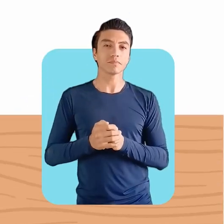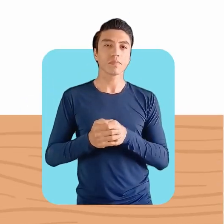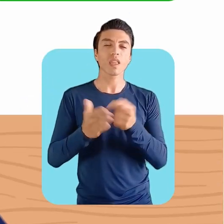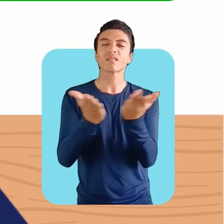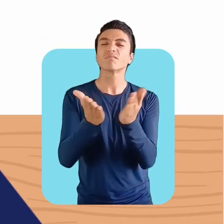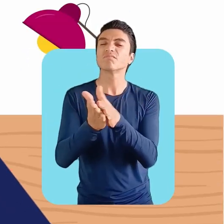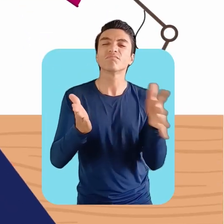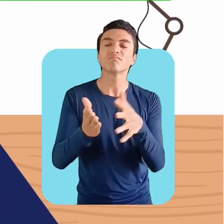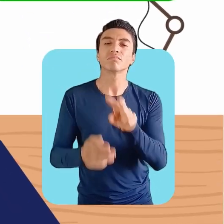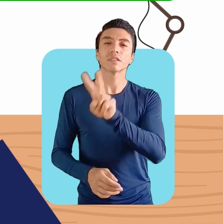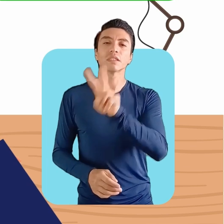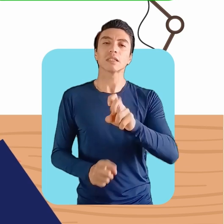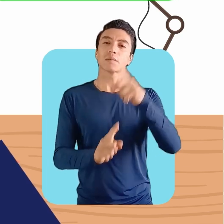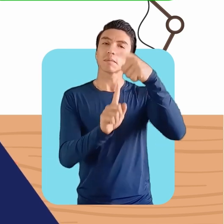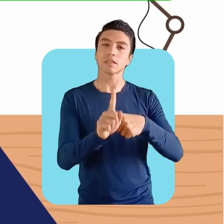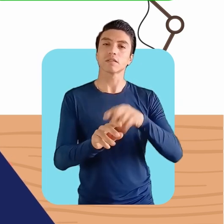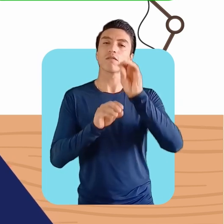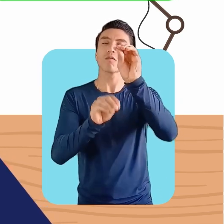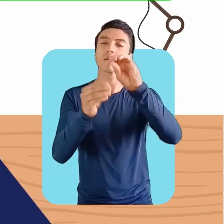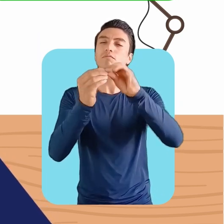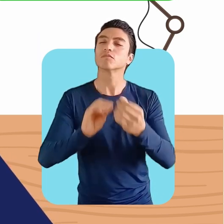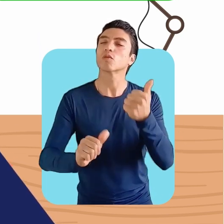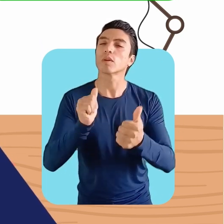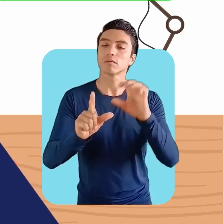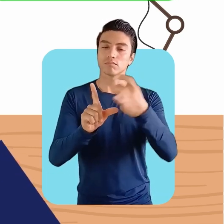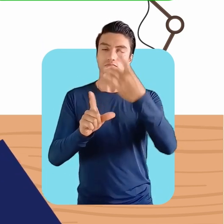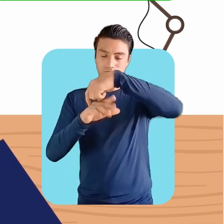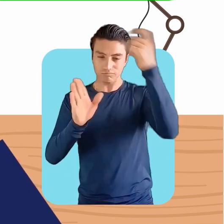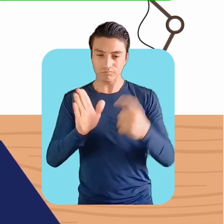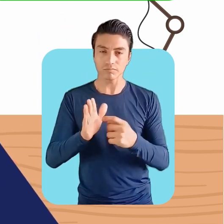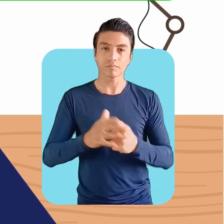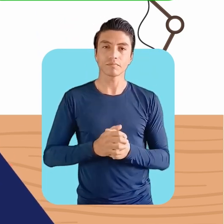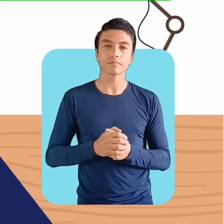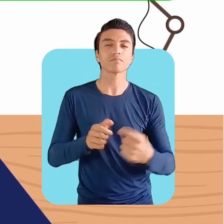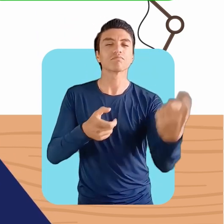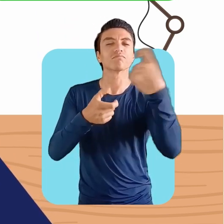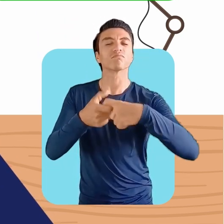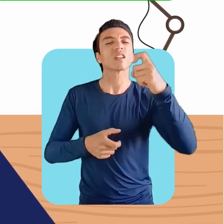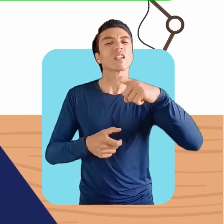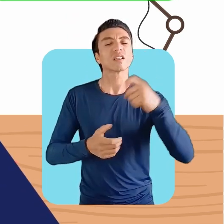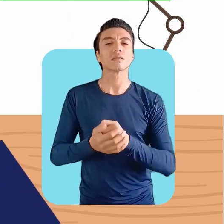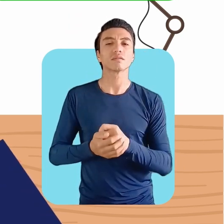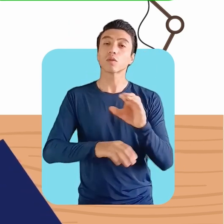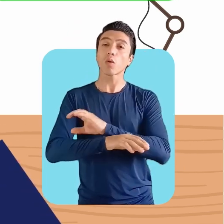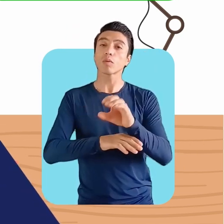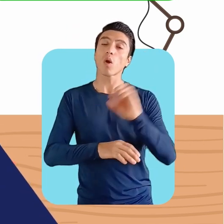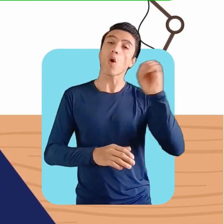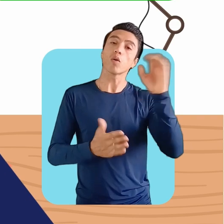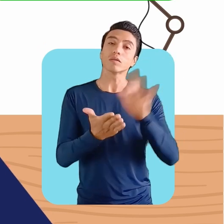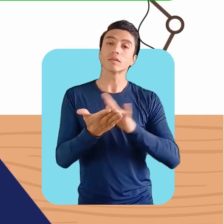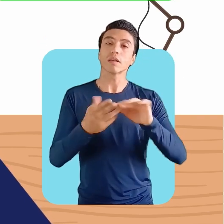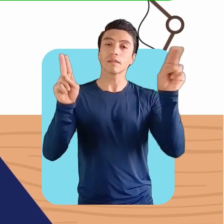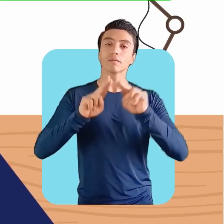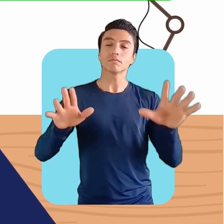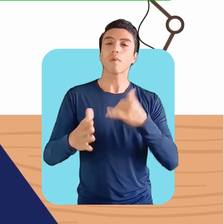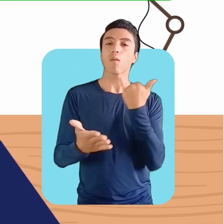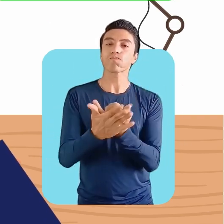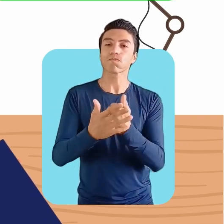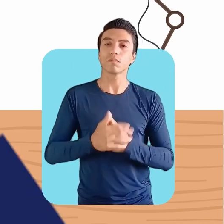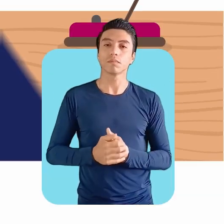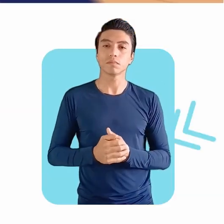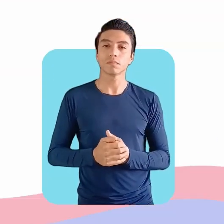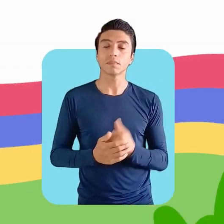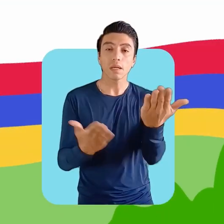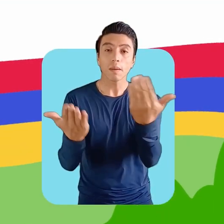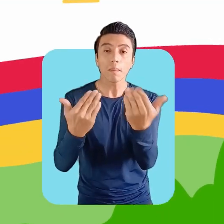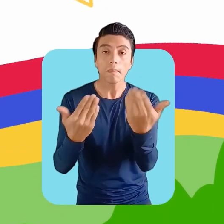se impartirá en modalidad 100% virtual. Para inscribirte, debes contar con un computador o tablet con acceso a